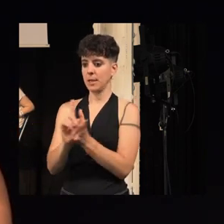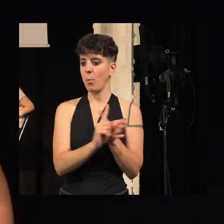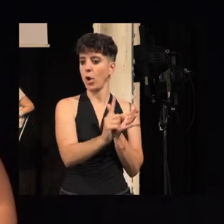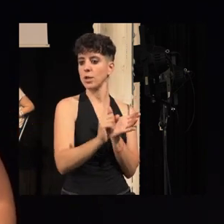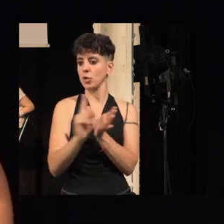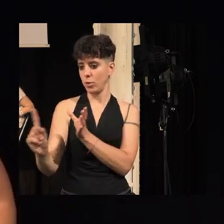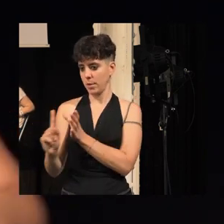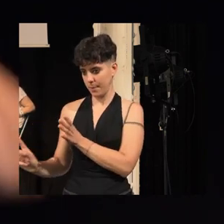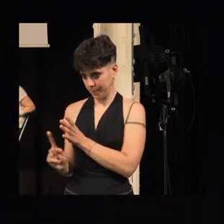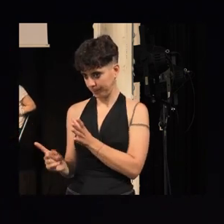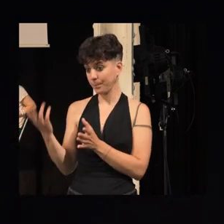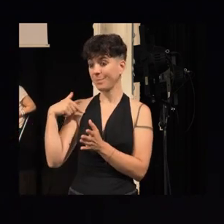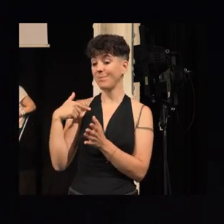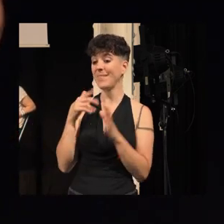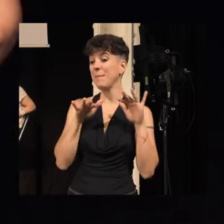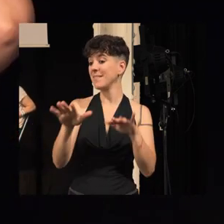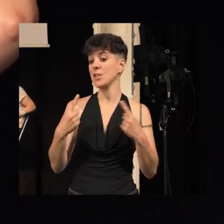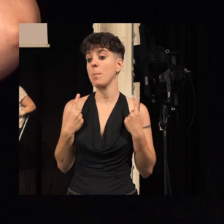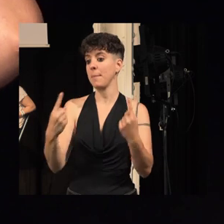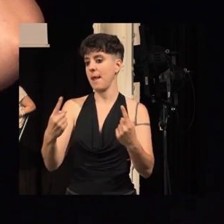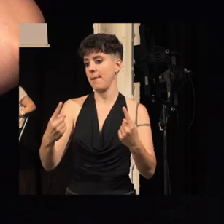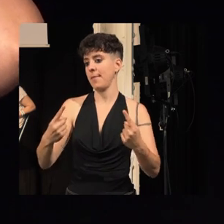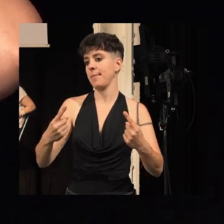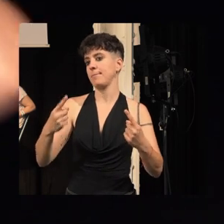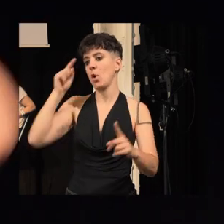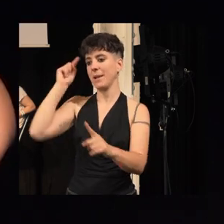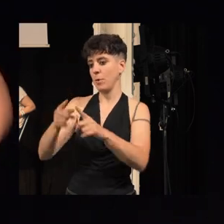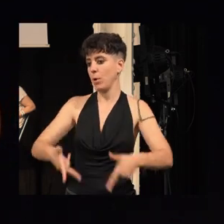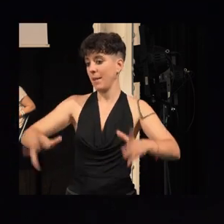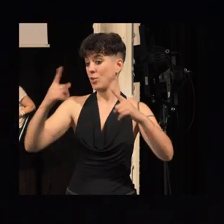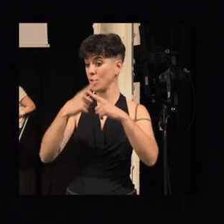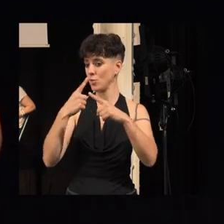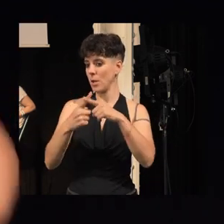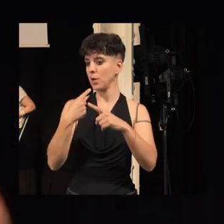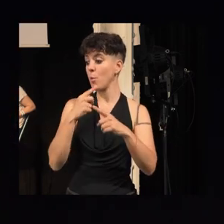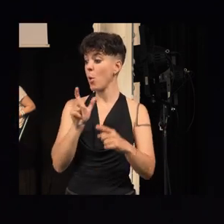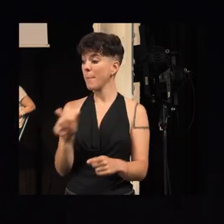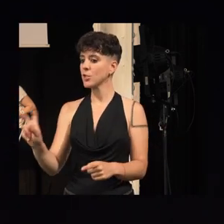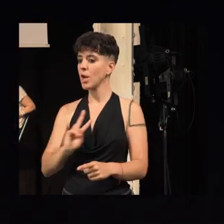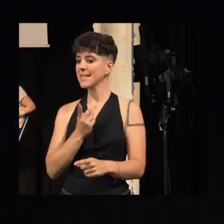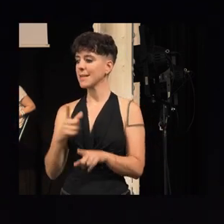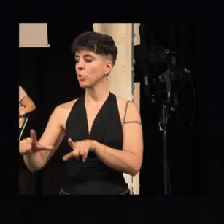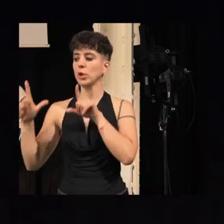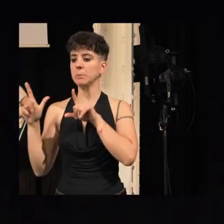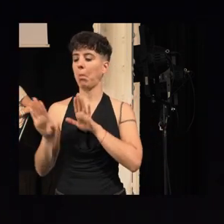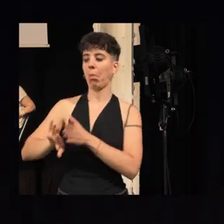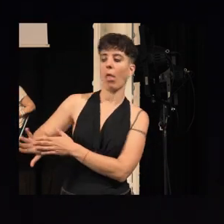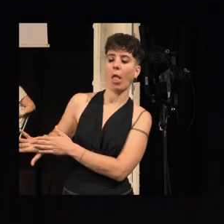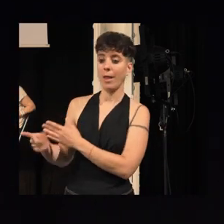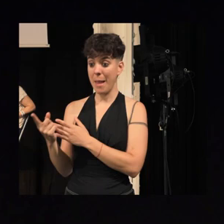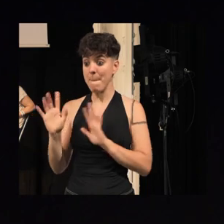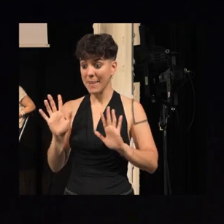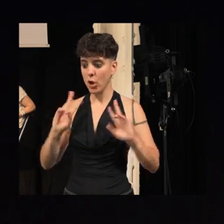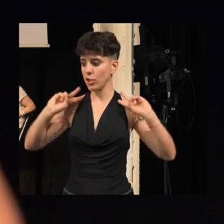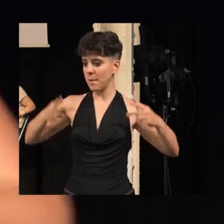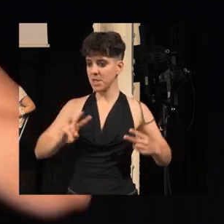años, en esa primera manifestación por la liberación sexual, se quiso que las personas trans no tuvieran protagonismo y, sin embargo, transexuales y travestis tomaron